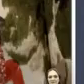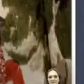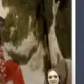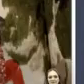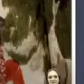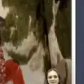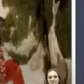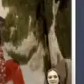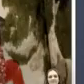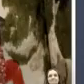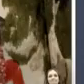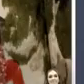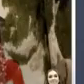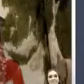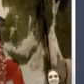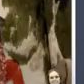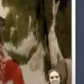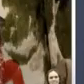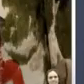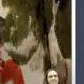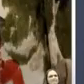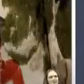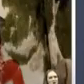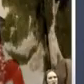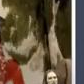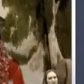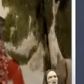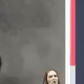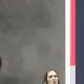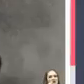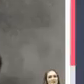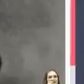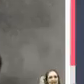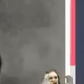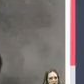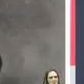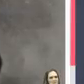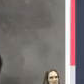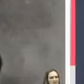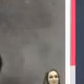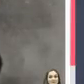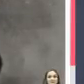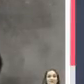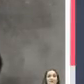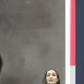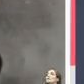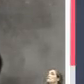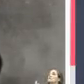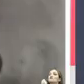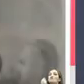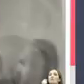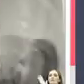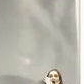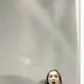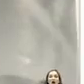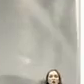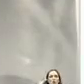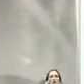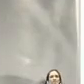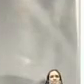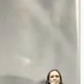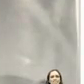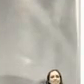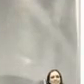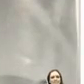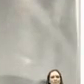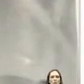El desarrollo de esta noticia, por supuesto, en nuestra edición de las 7 de la noche. Y en Colombia se conoció esta madrugada La muerte de la famosa actriz Raquel Hércole,